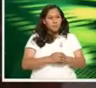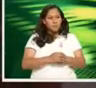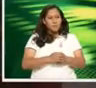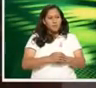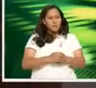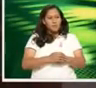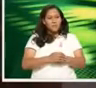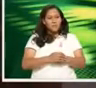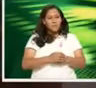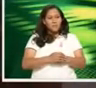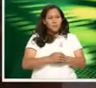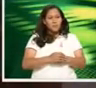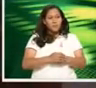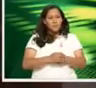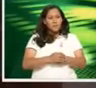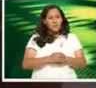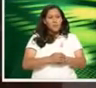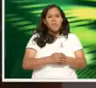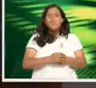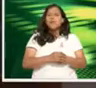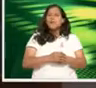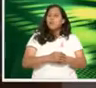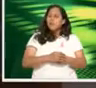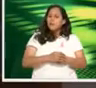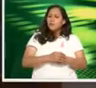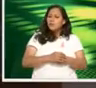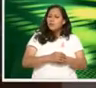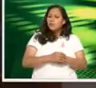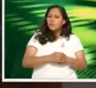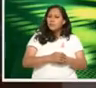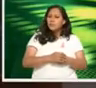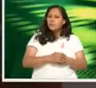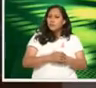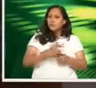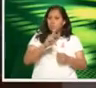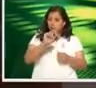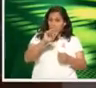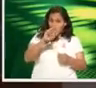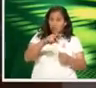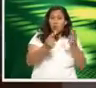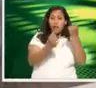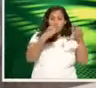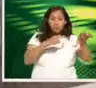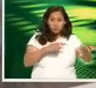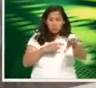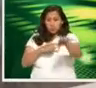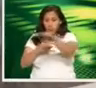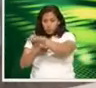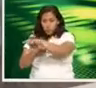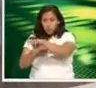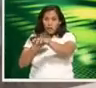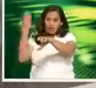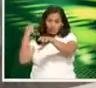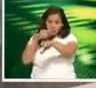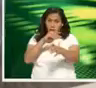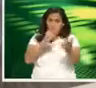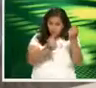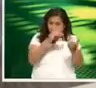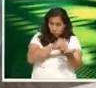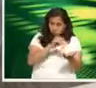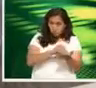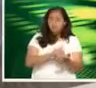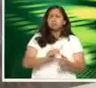tribus históricas que nunca podremos olvidar, ¿todavía se conservan algunas actualmente? Sí, yo creo que tenemos legado